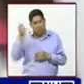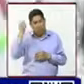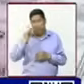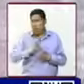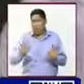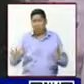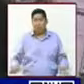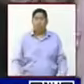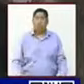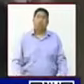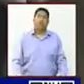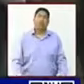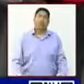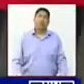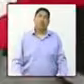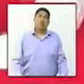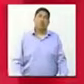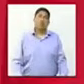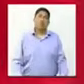automática.